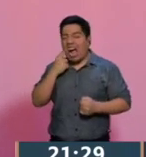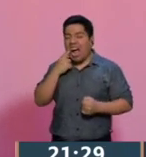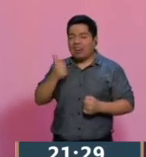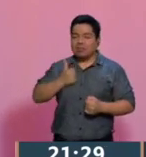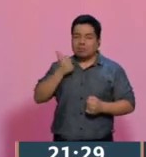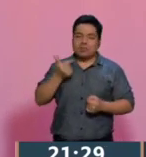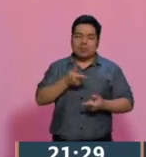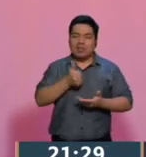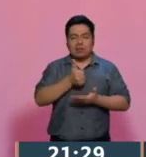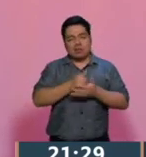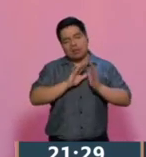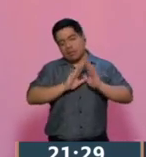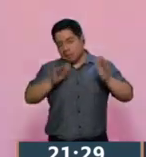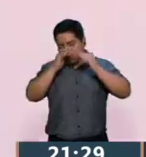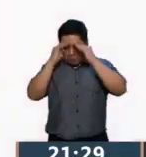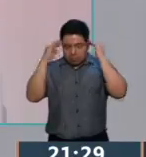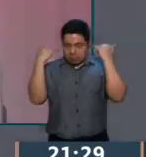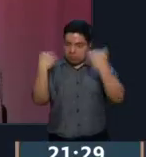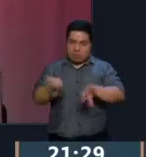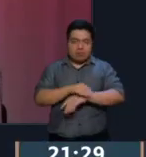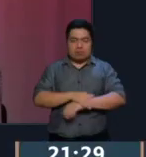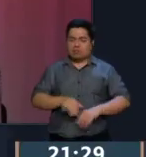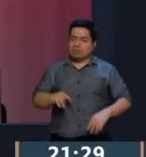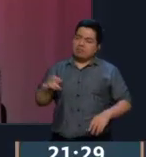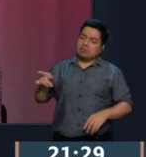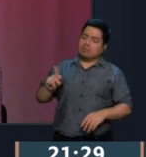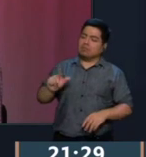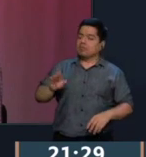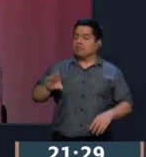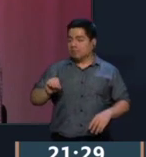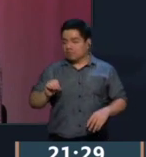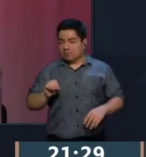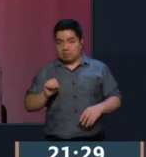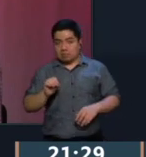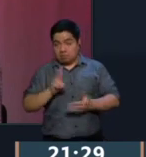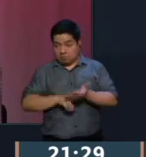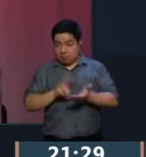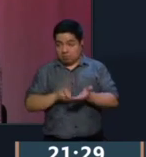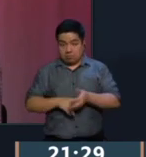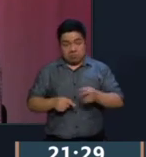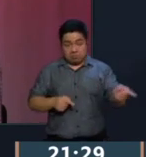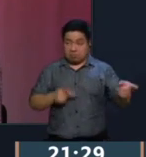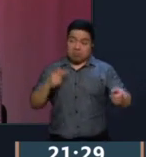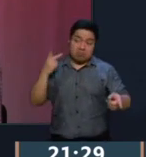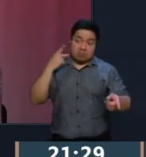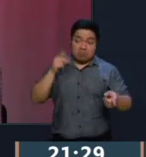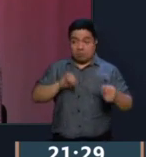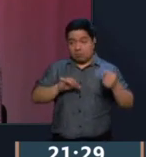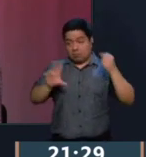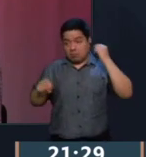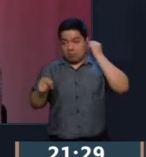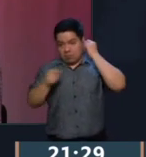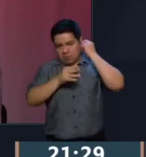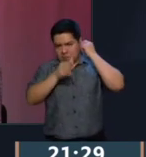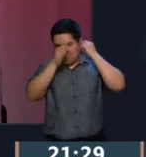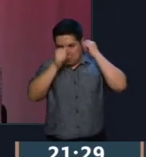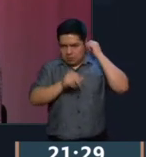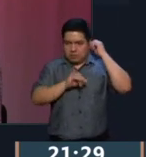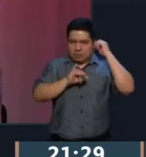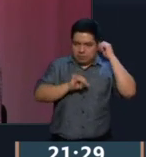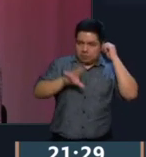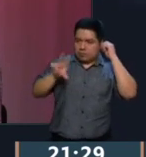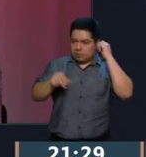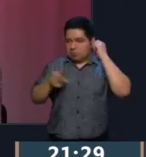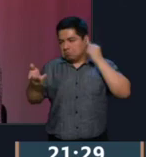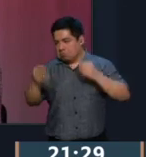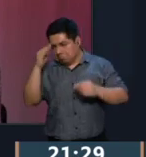está cansado de eso. Ok. Pablo, ¿consideras que es necesaria, que es válida esta politización, partidización? ¿Coincides en que sí se ha politizado este